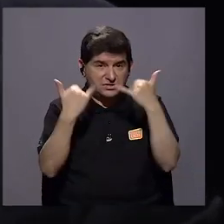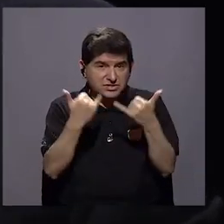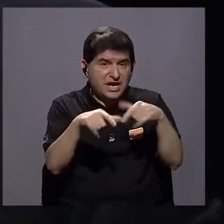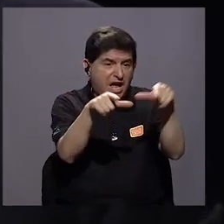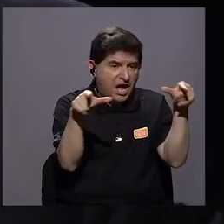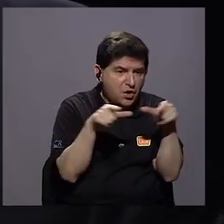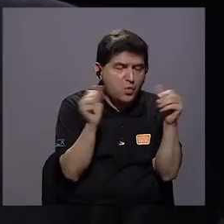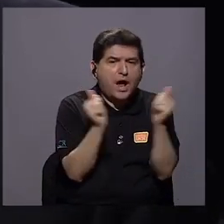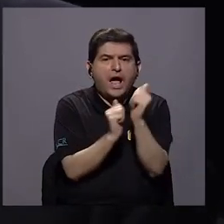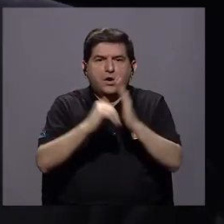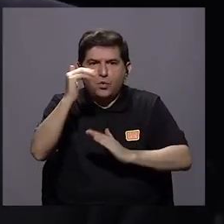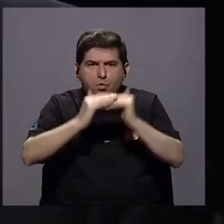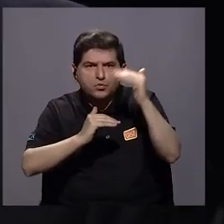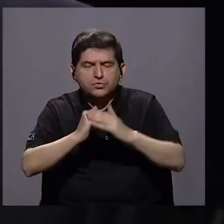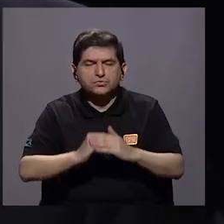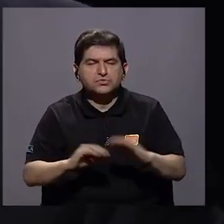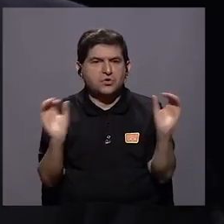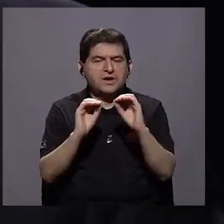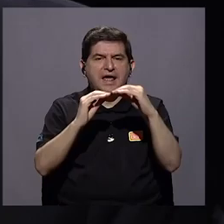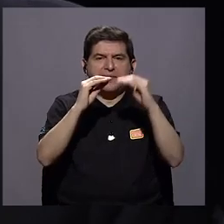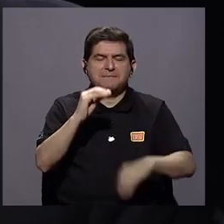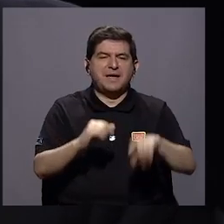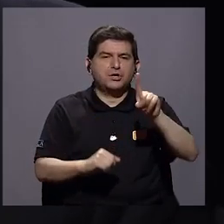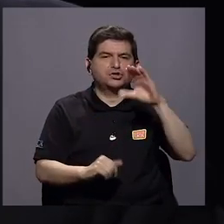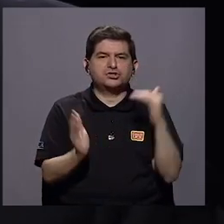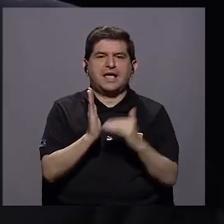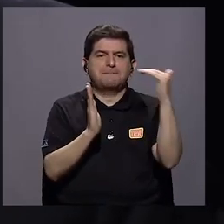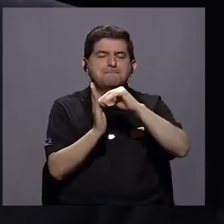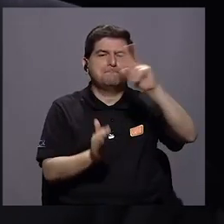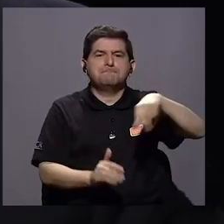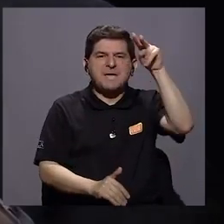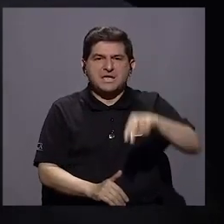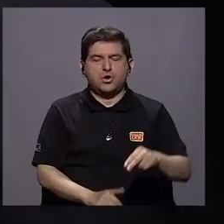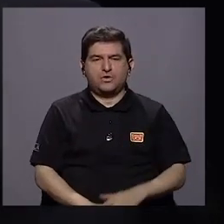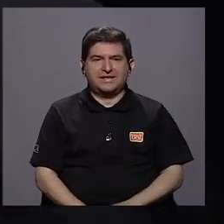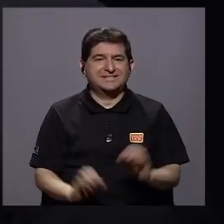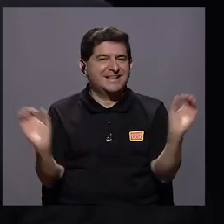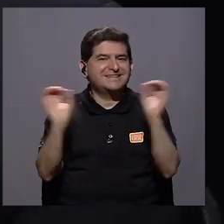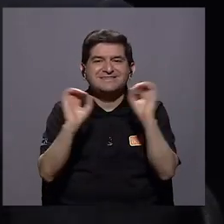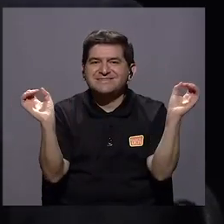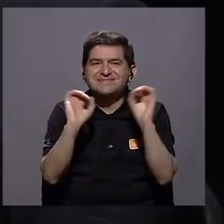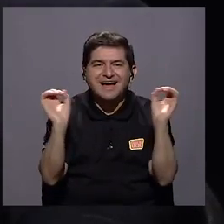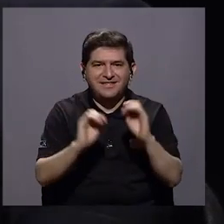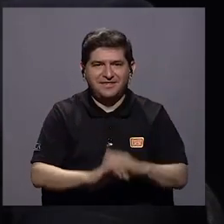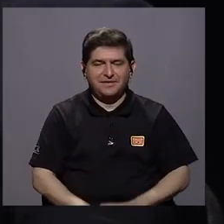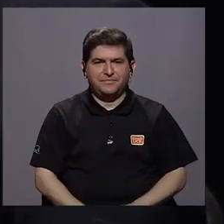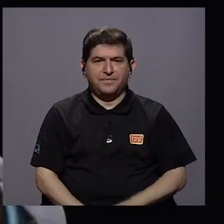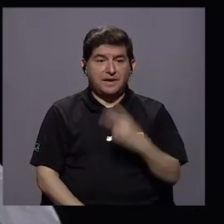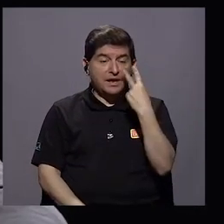ya propiedad con construcción, nada le va a costar menos de 100 millones de pesos. Nada, don Marlon. Y vea el porcentaje que le tocaría y